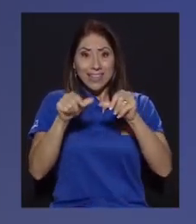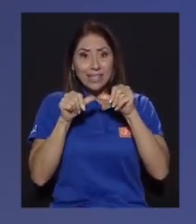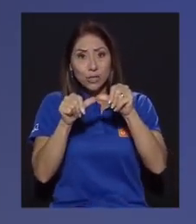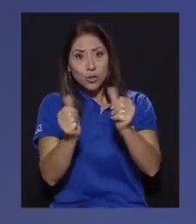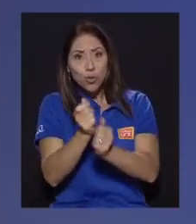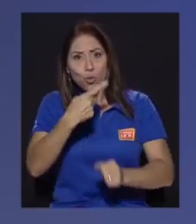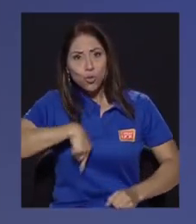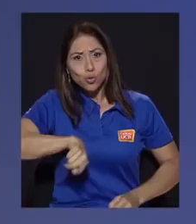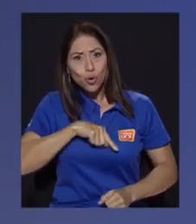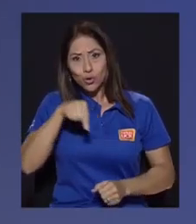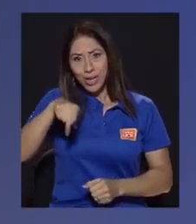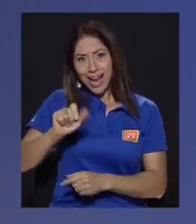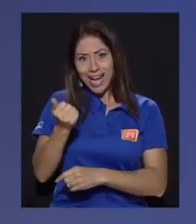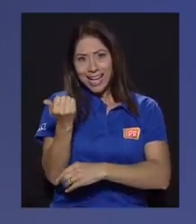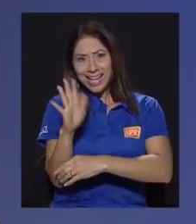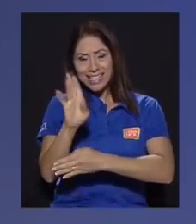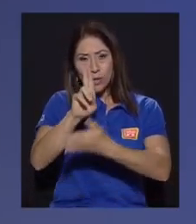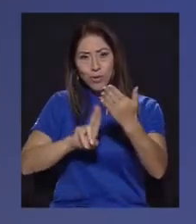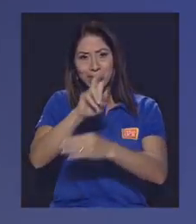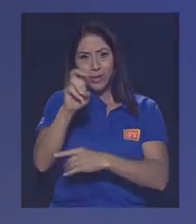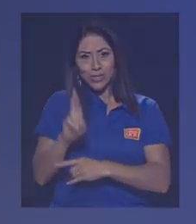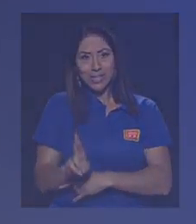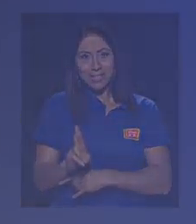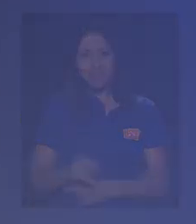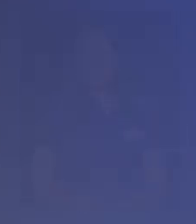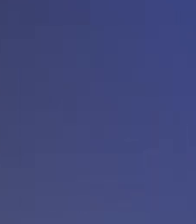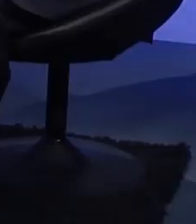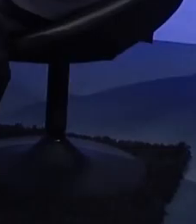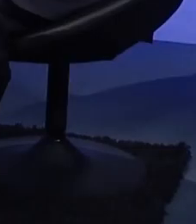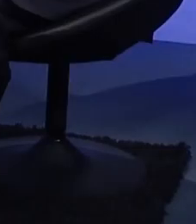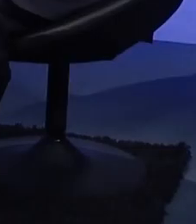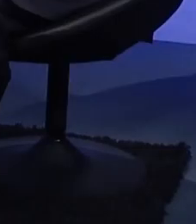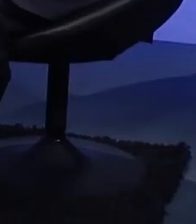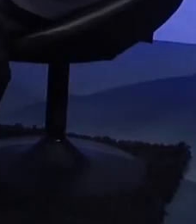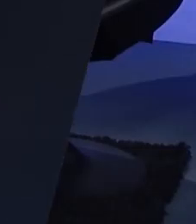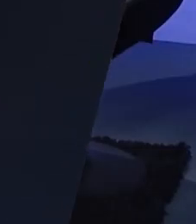nosotros estamos en canal 15 universidad de costa rica